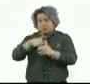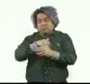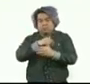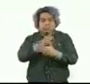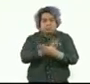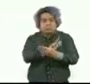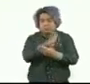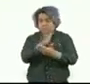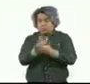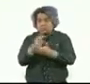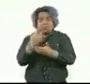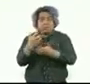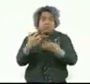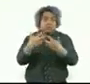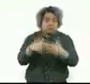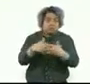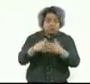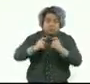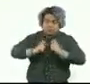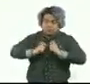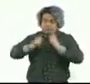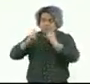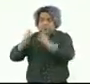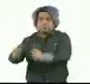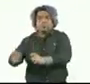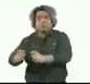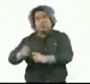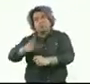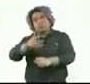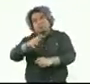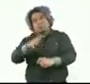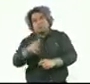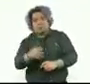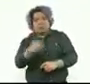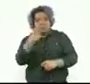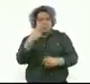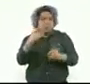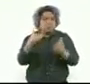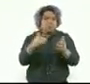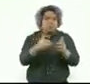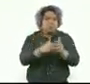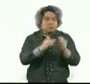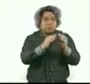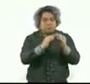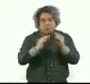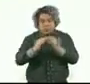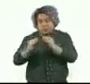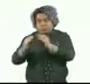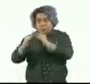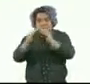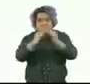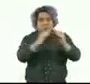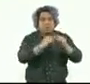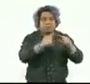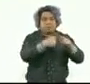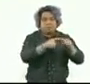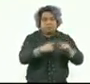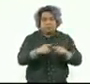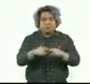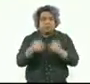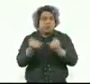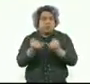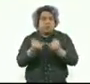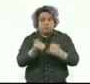Este equipo lo dimos en cerca de 2,000 hogares para pacientes, también se dio en el